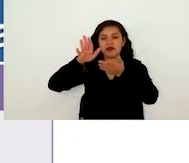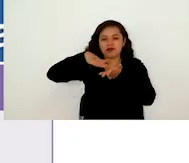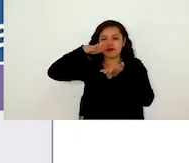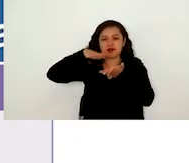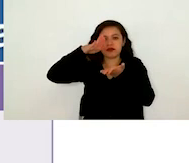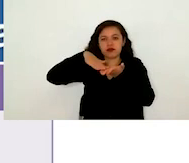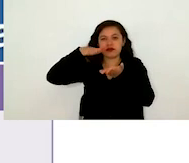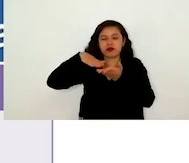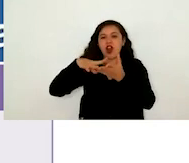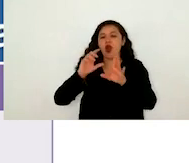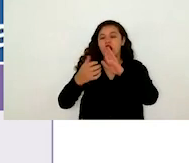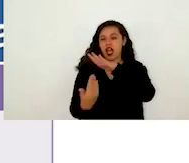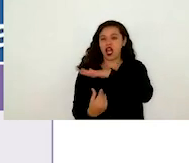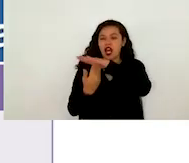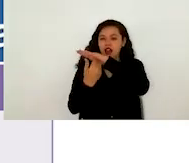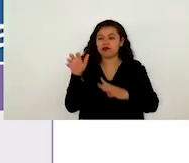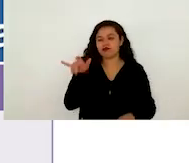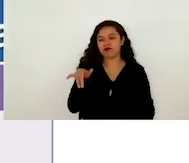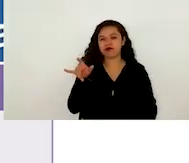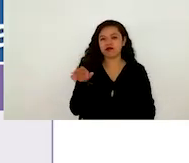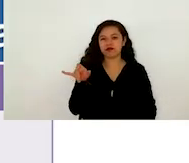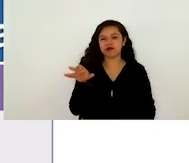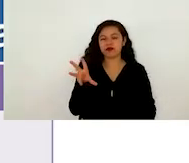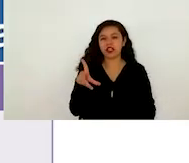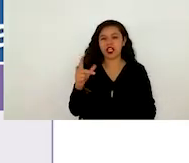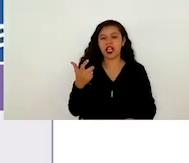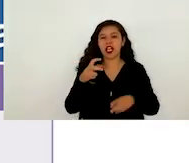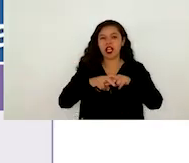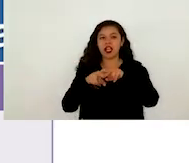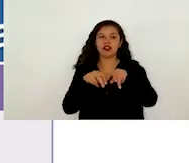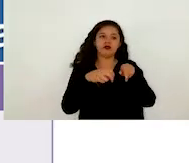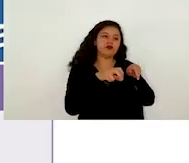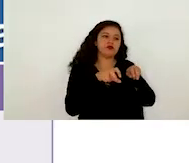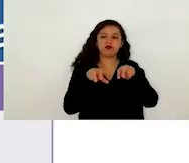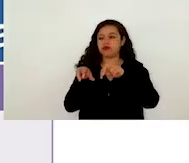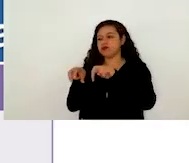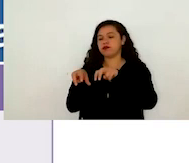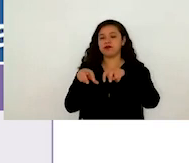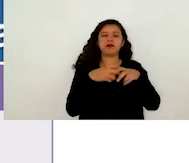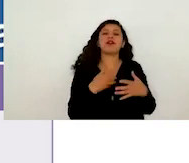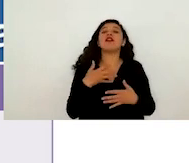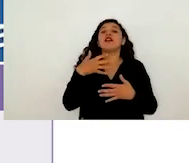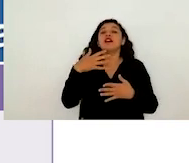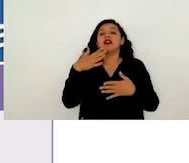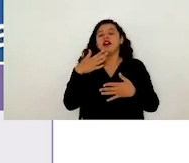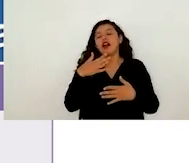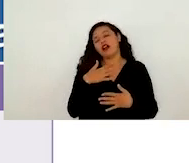o sobre la mesa el balancearse sobre la astilla y suspirar